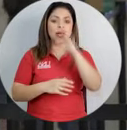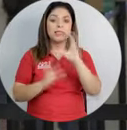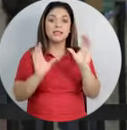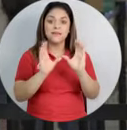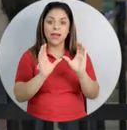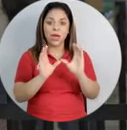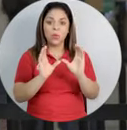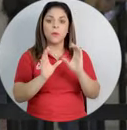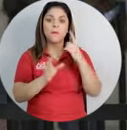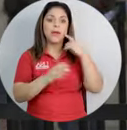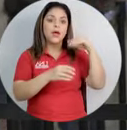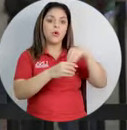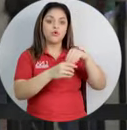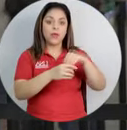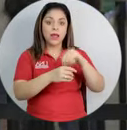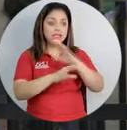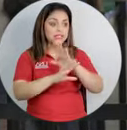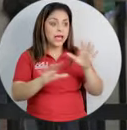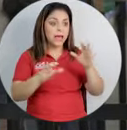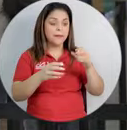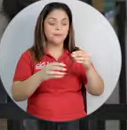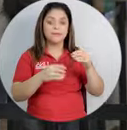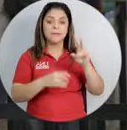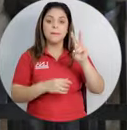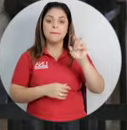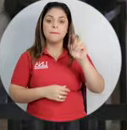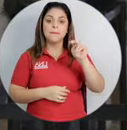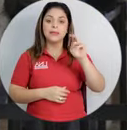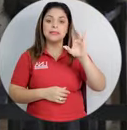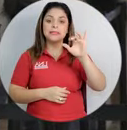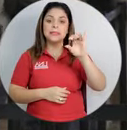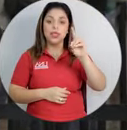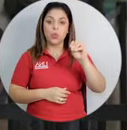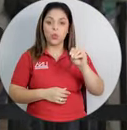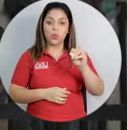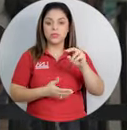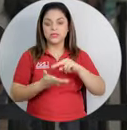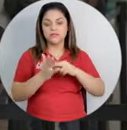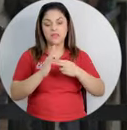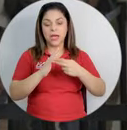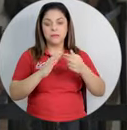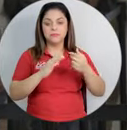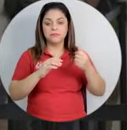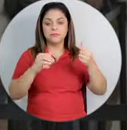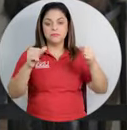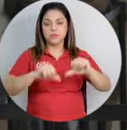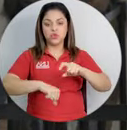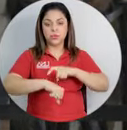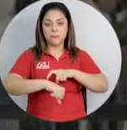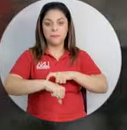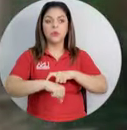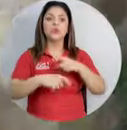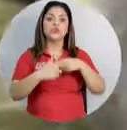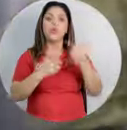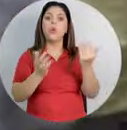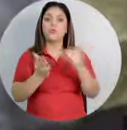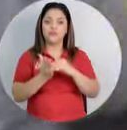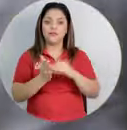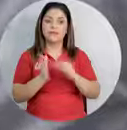certificados y cada vez que nos vence el certificado vamos poniendo agregándole un poco más